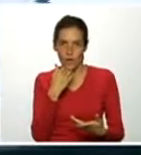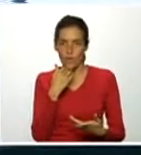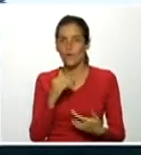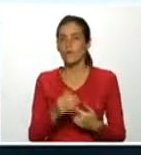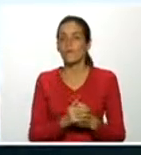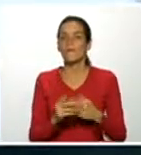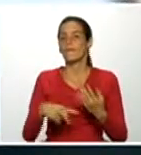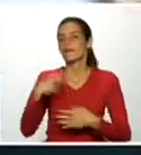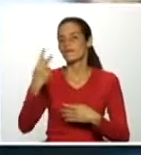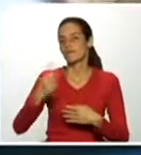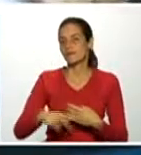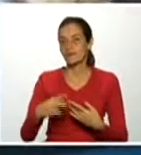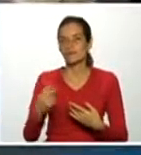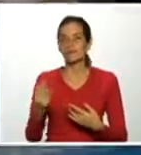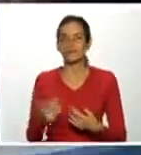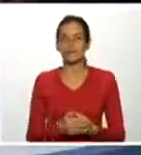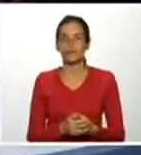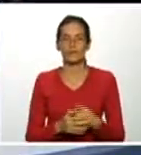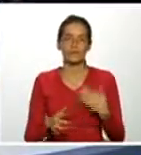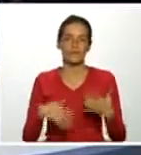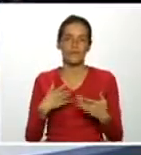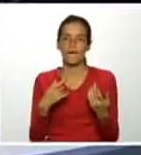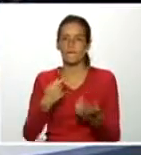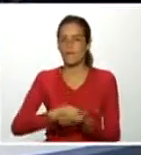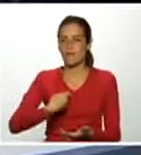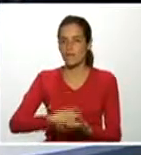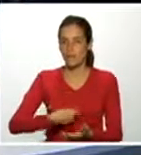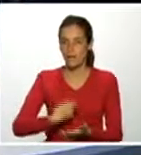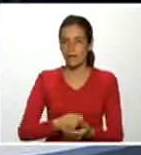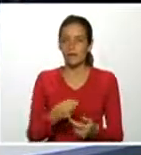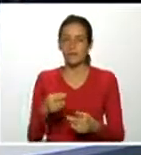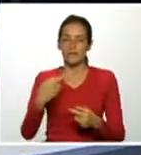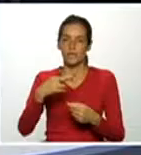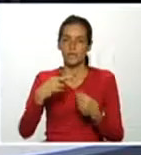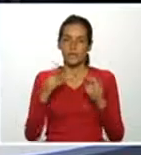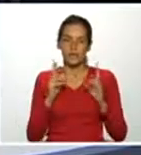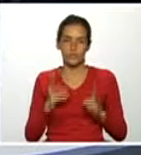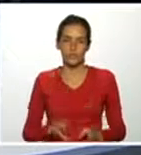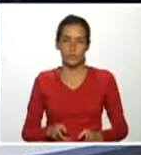de planificación, presupuesto, contabilidad, finanzas, recursos humanos,